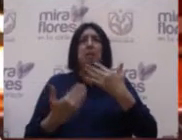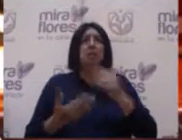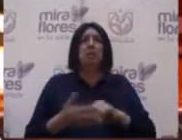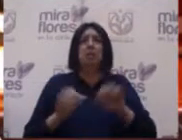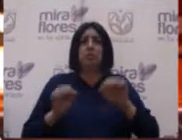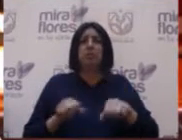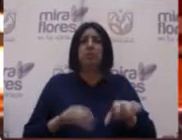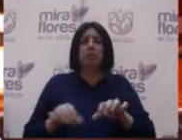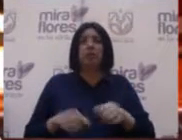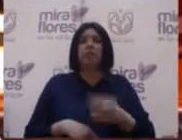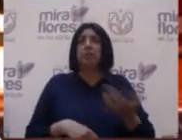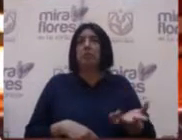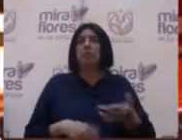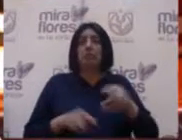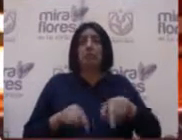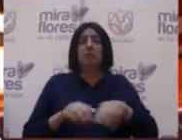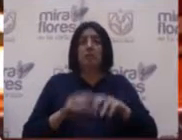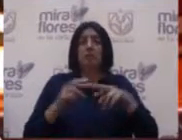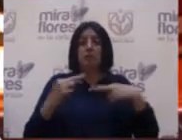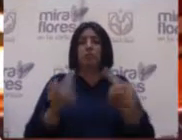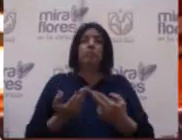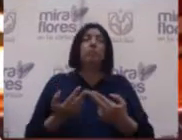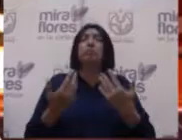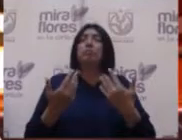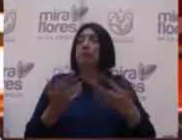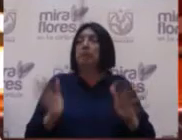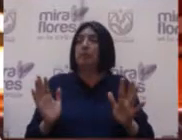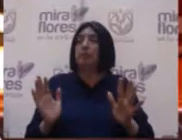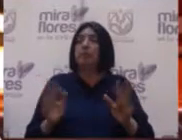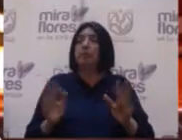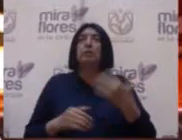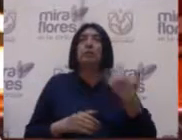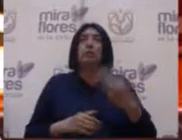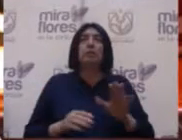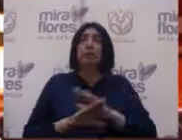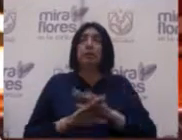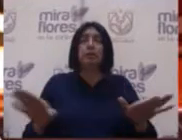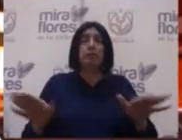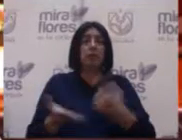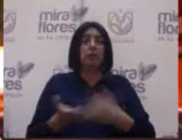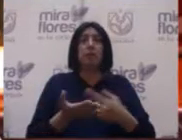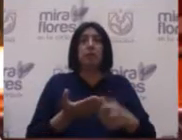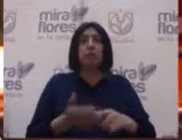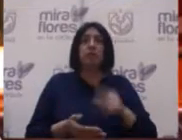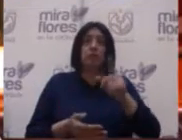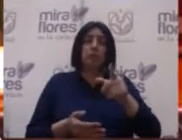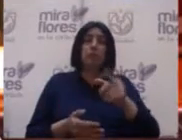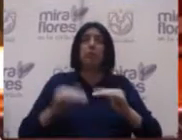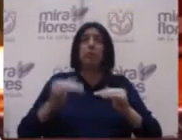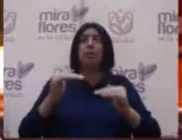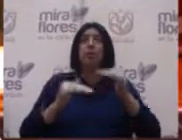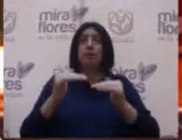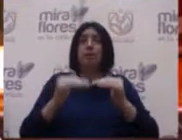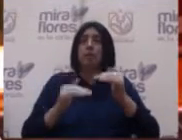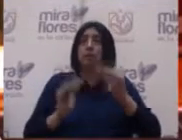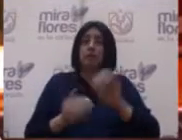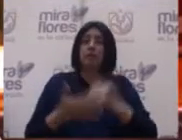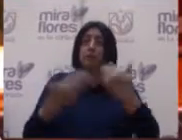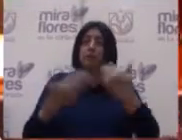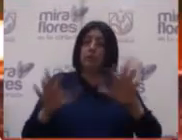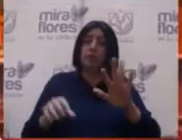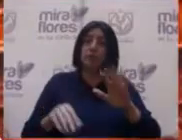ha hecho precisamente en esta sesión. Bien, está cerrada ya la discusión, le voy a dar por equidad, porque a pesar de que